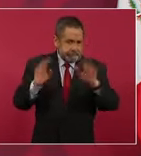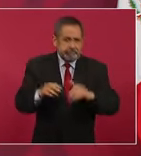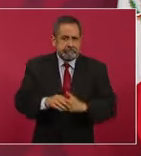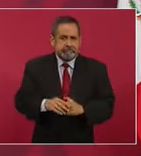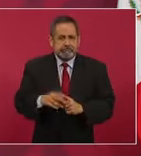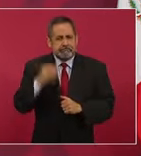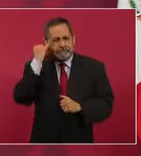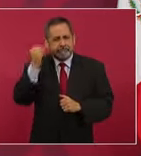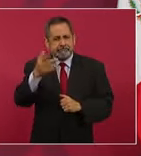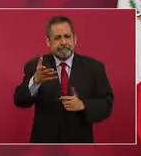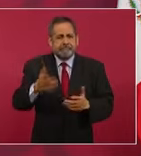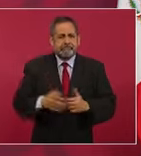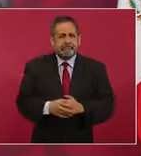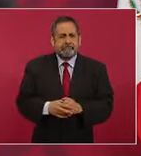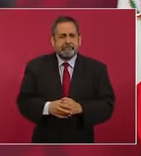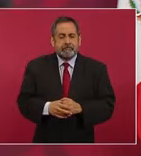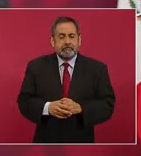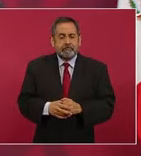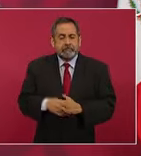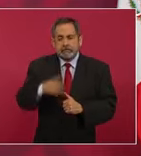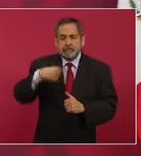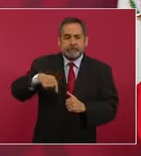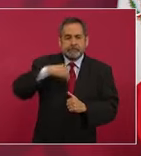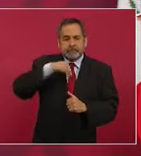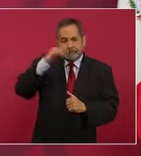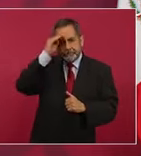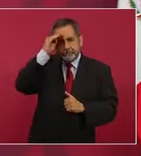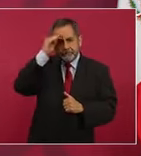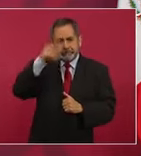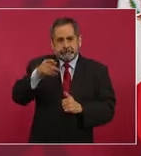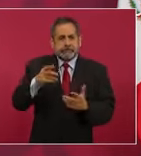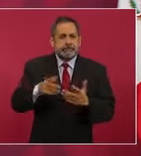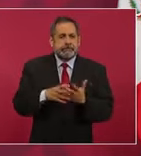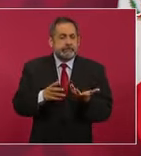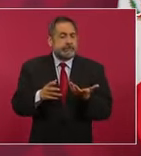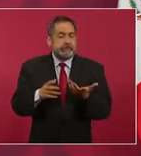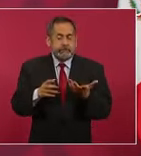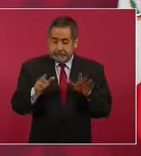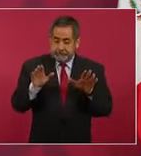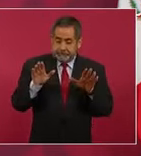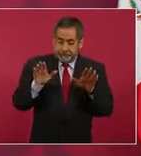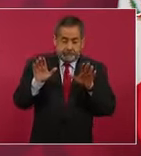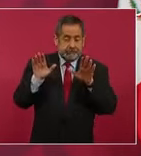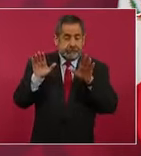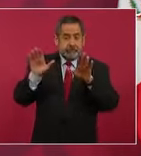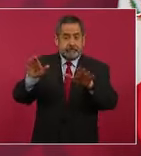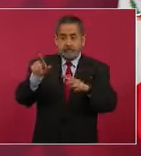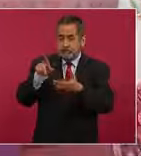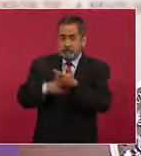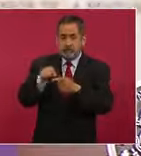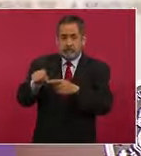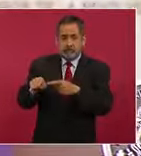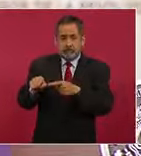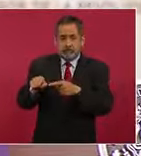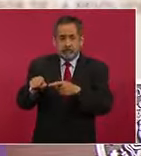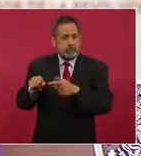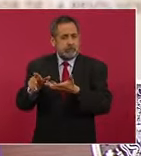imagínense pensar que el aeropuerto solo va a ser